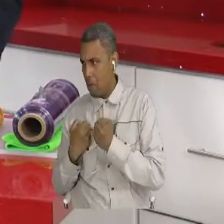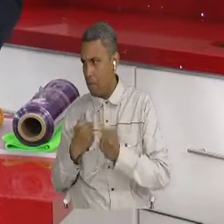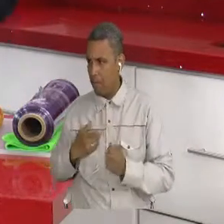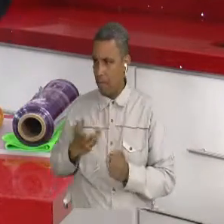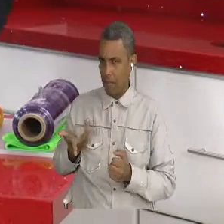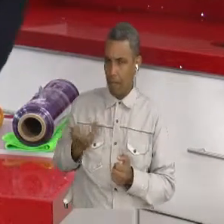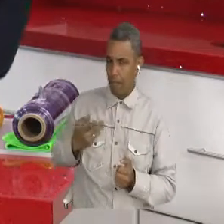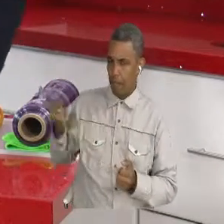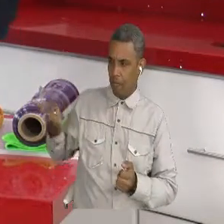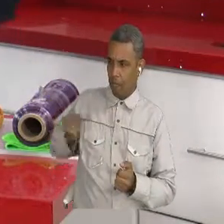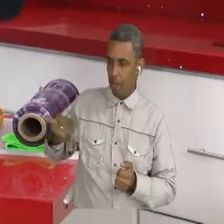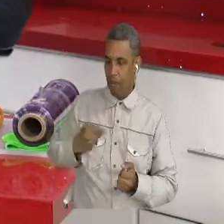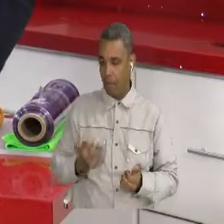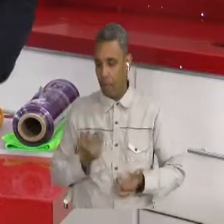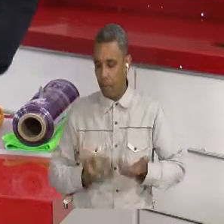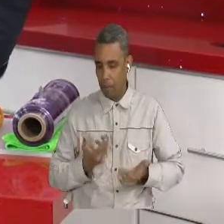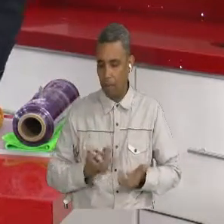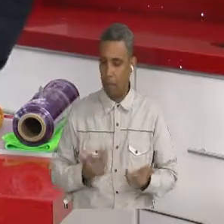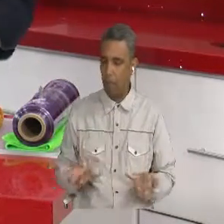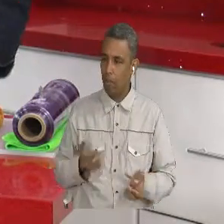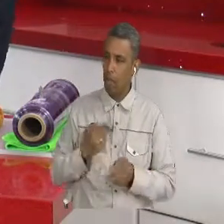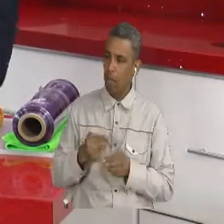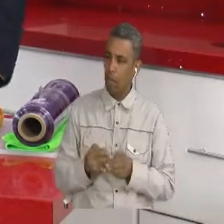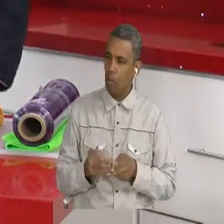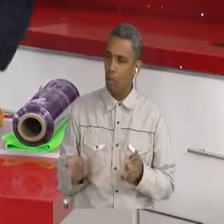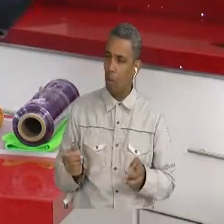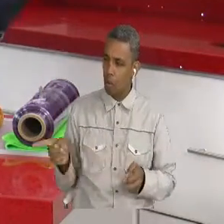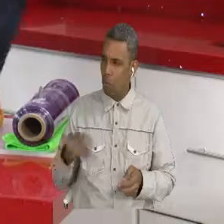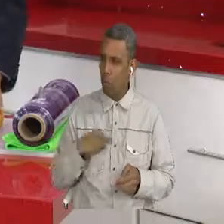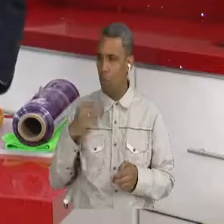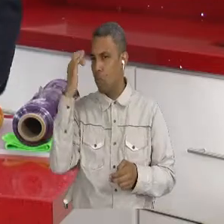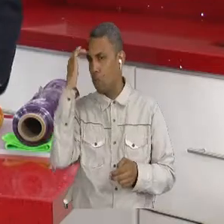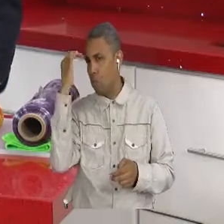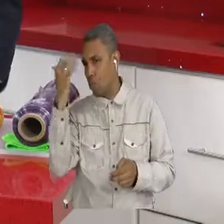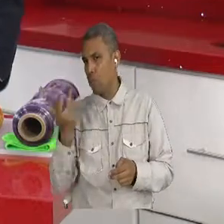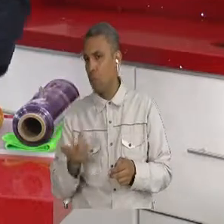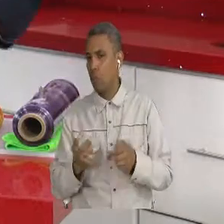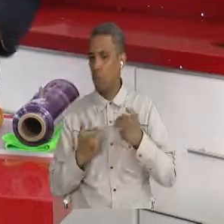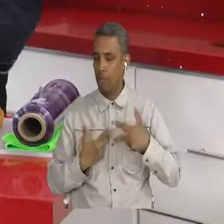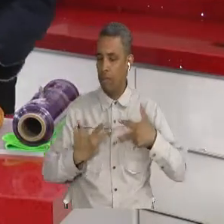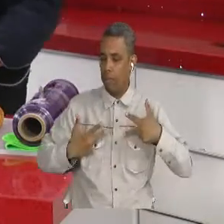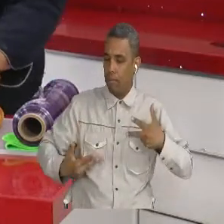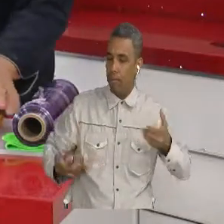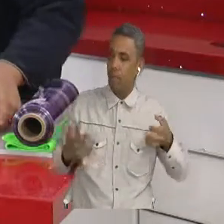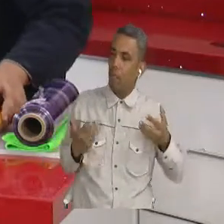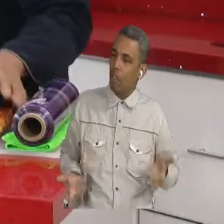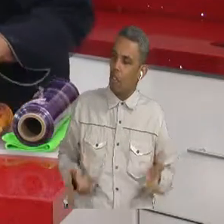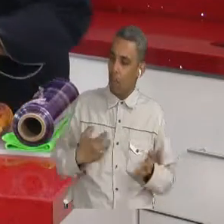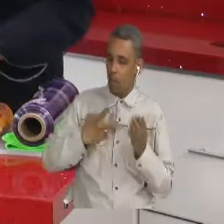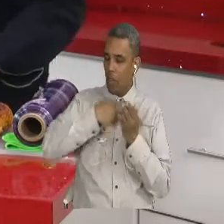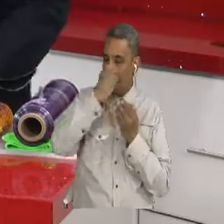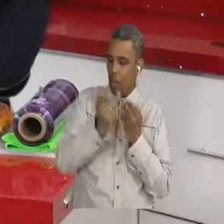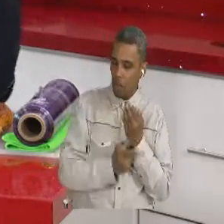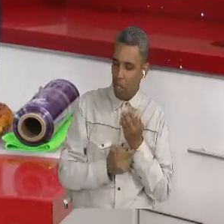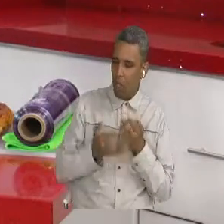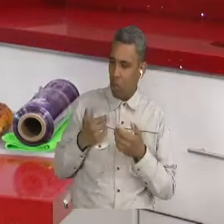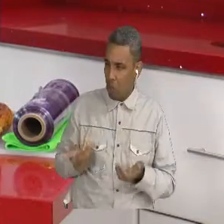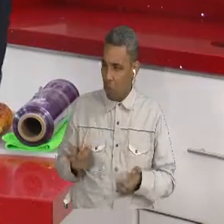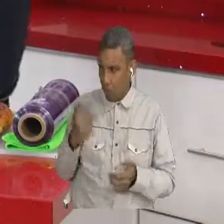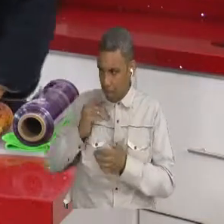y nos hable de lo que viene para Andrés, lo que viene para Barranca, el proyecto próximo a